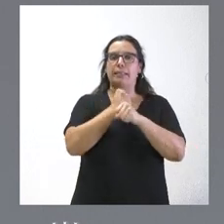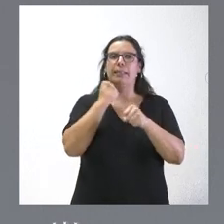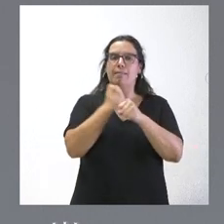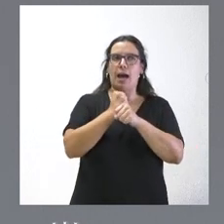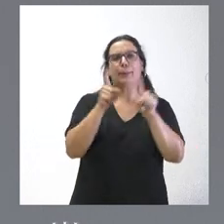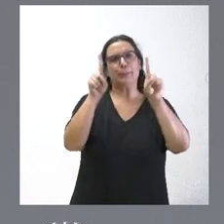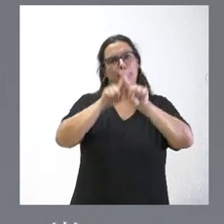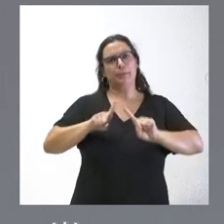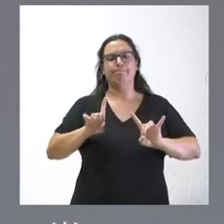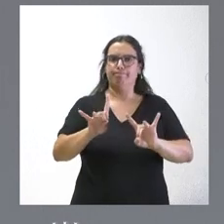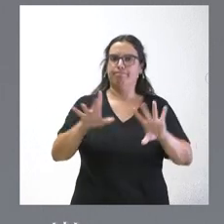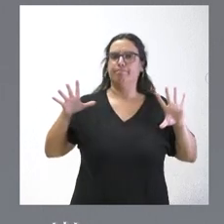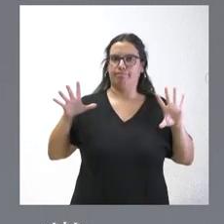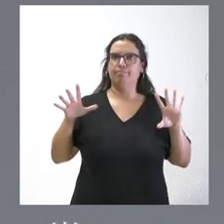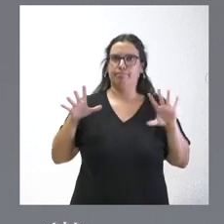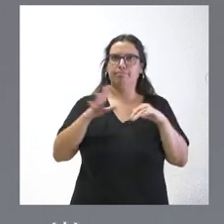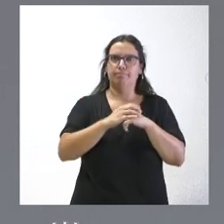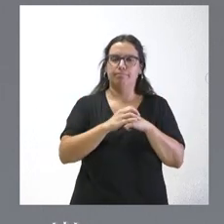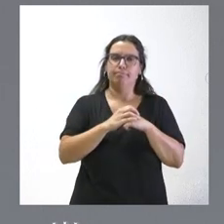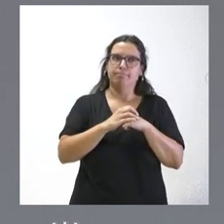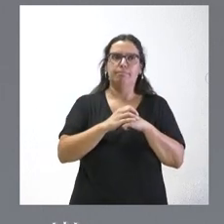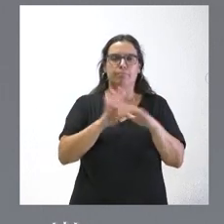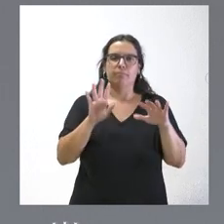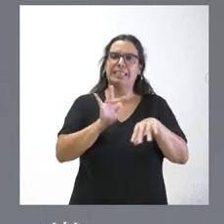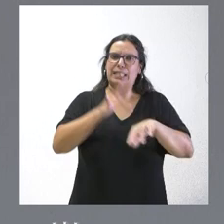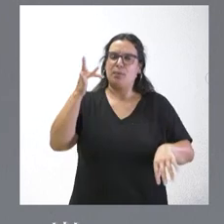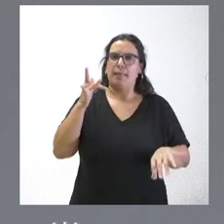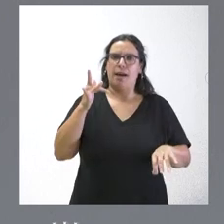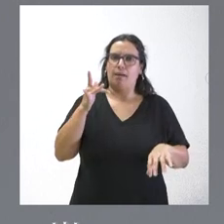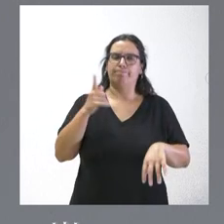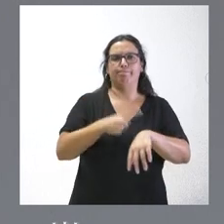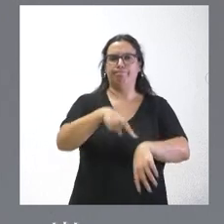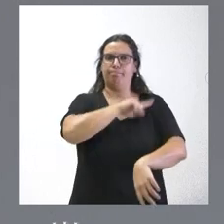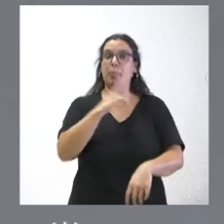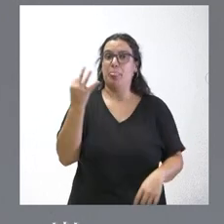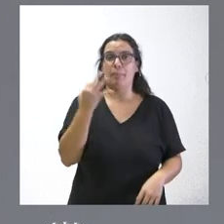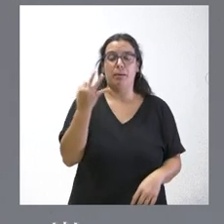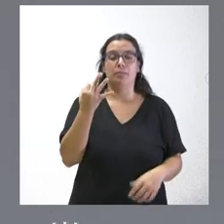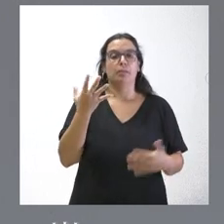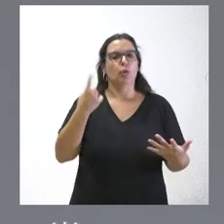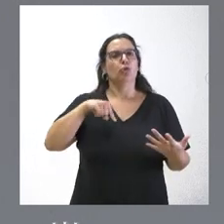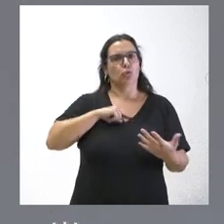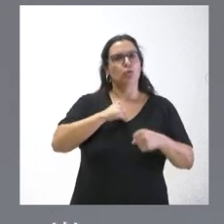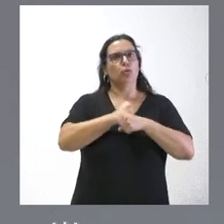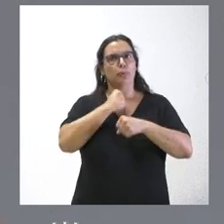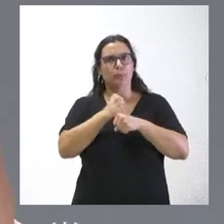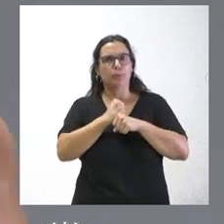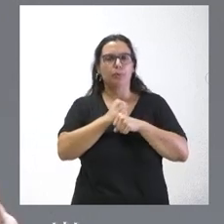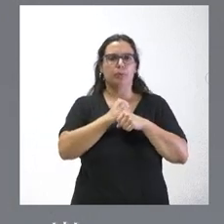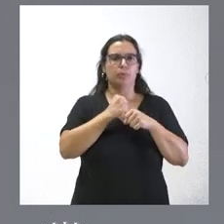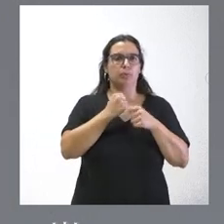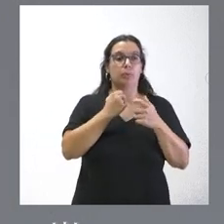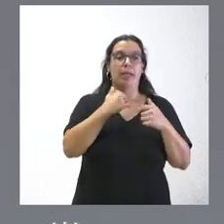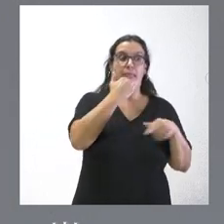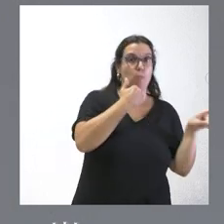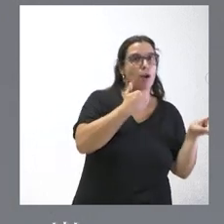discreción y con una especial sensibilidad pero estamos trabajando en tanto en las